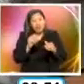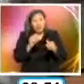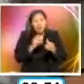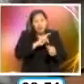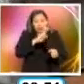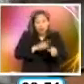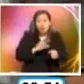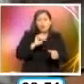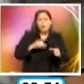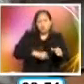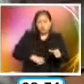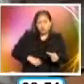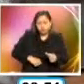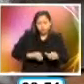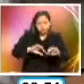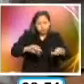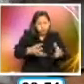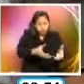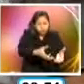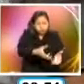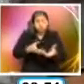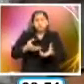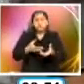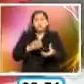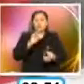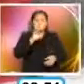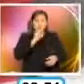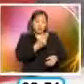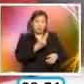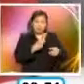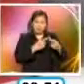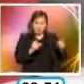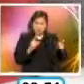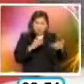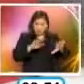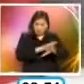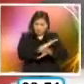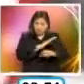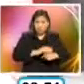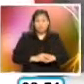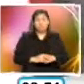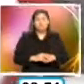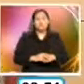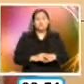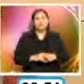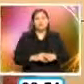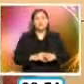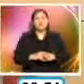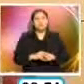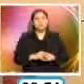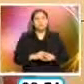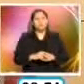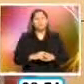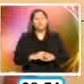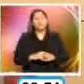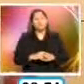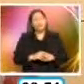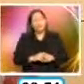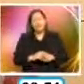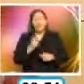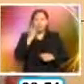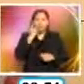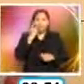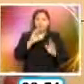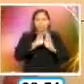parto natural? ¿Cambia ese vínculo con la madre? ¿Se siente más agredido, por así decirlo, o no? Pues mira,